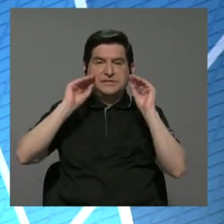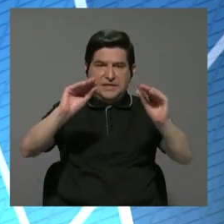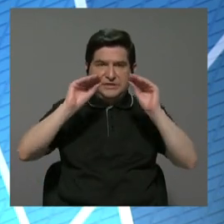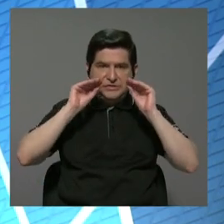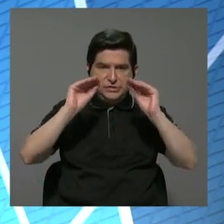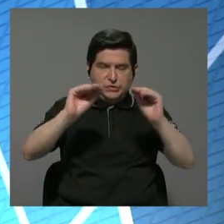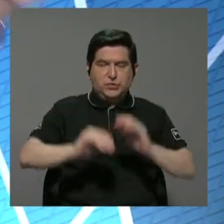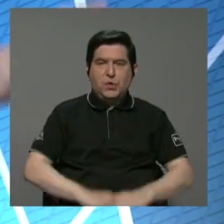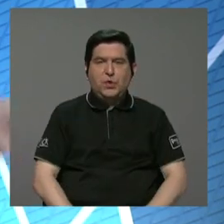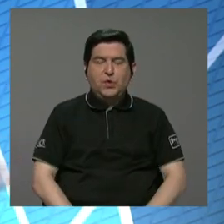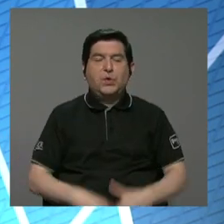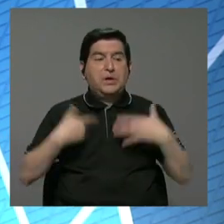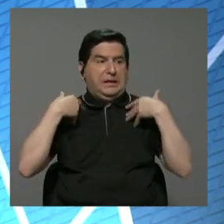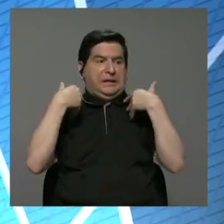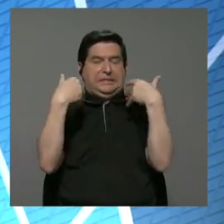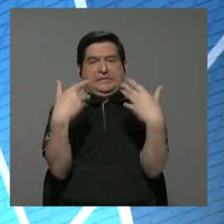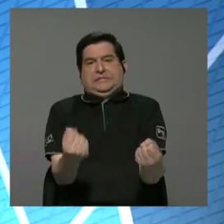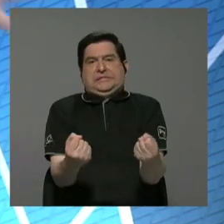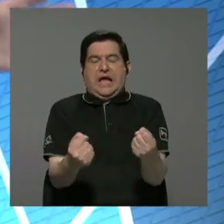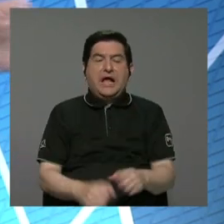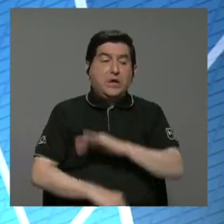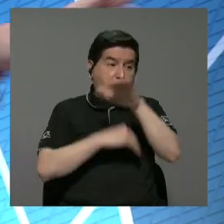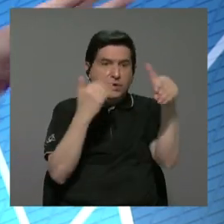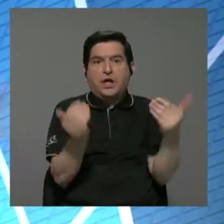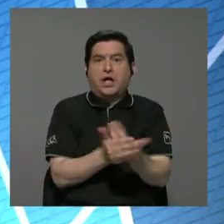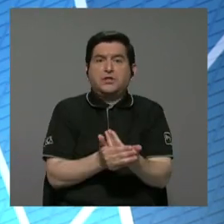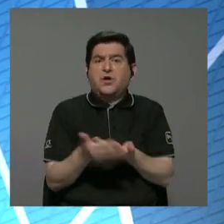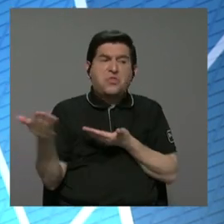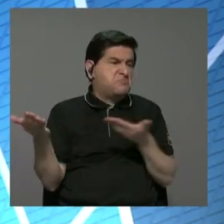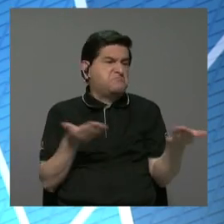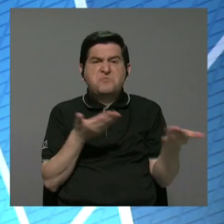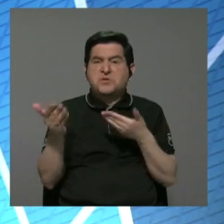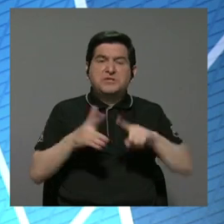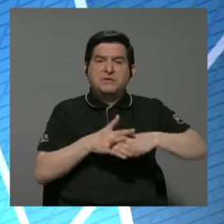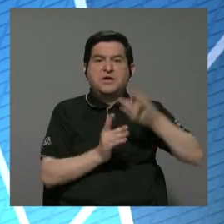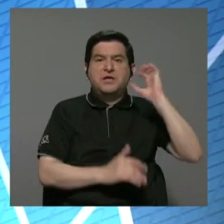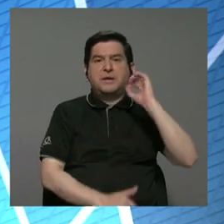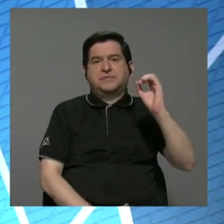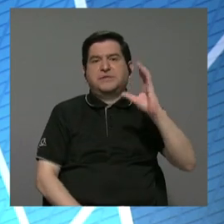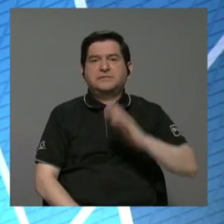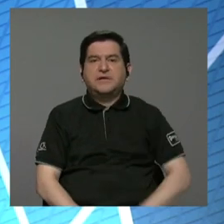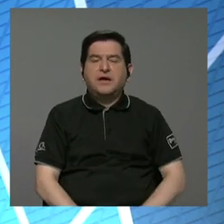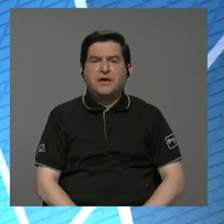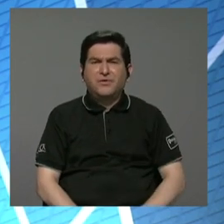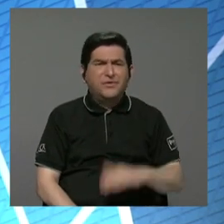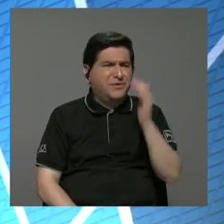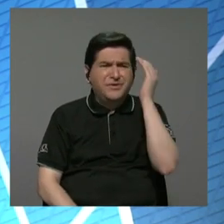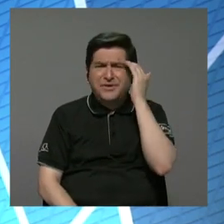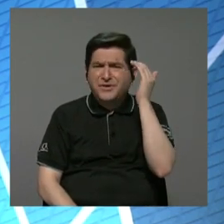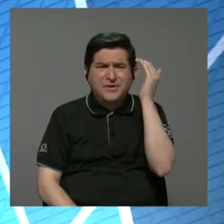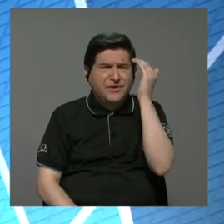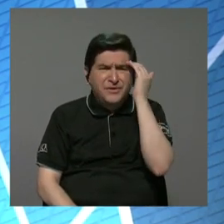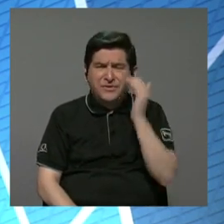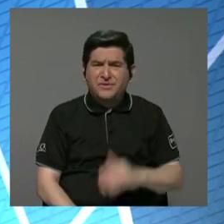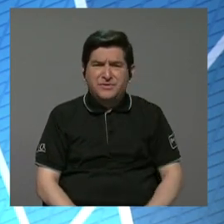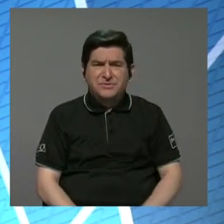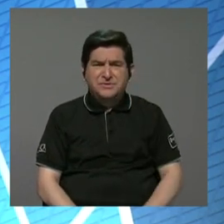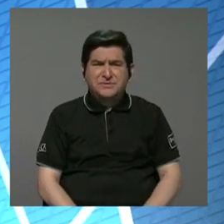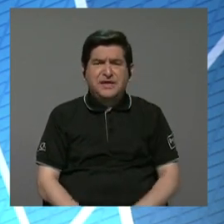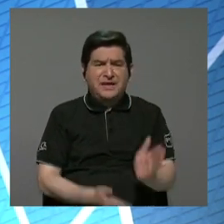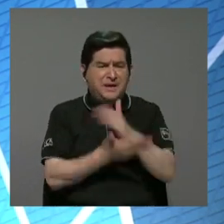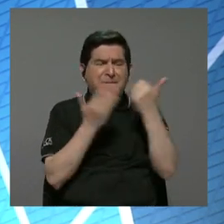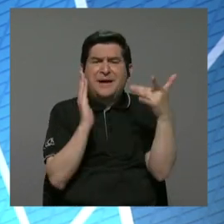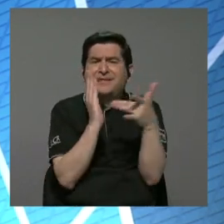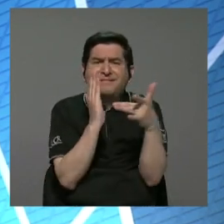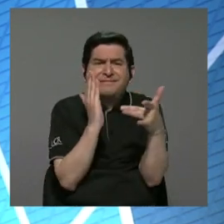educación, en salud, ¿verdad? En todo, no sirve y hay que empezar de cero. Y hay un desconocimiento, doña Katia, del tema, digamos,